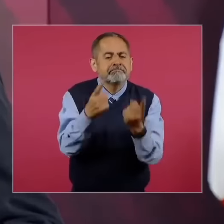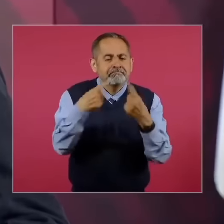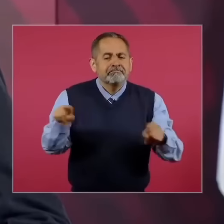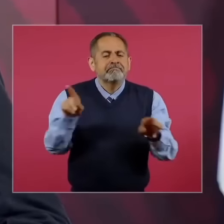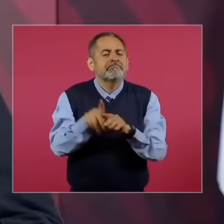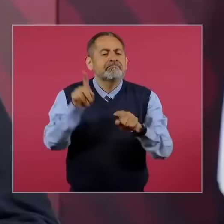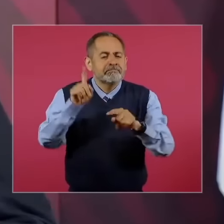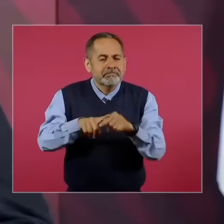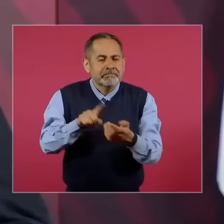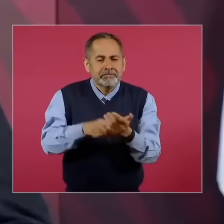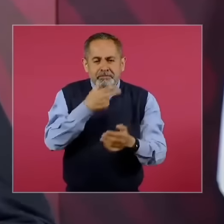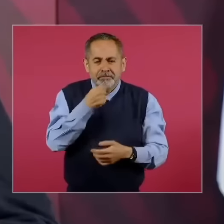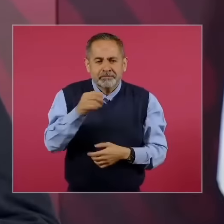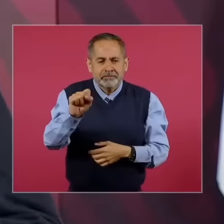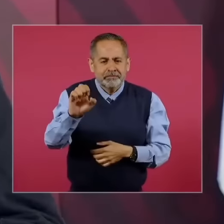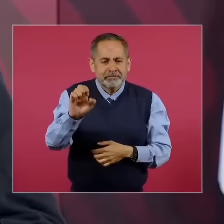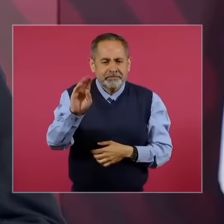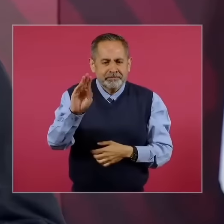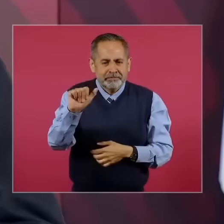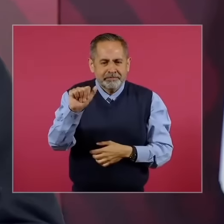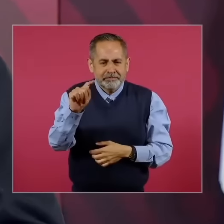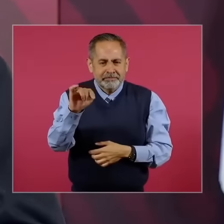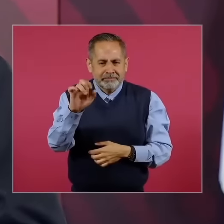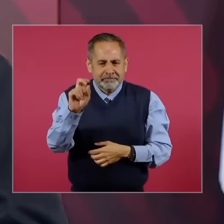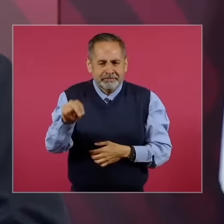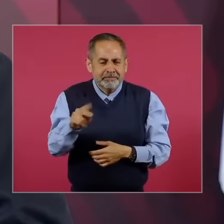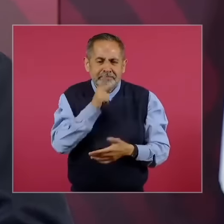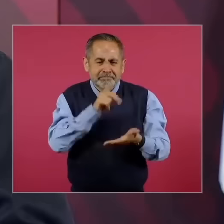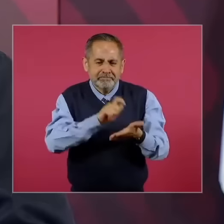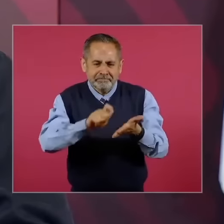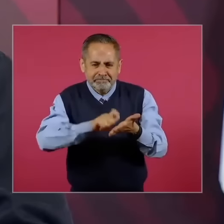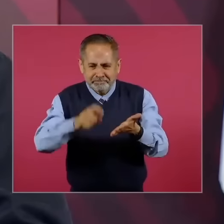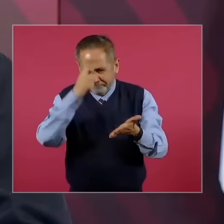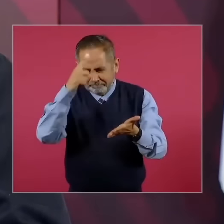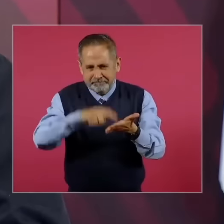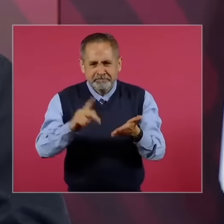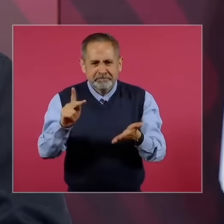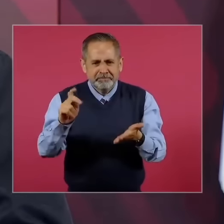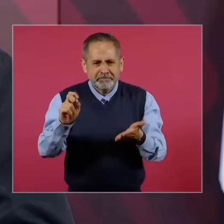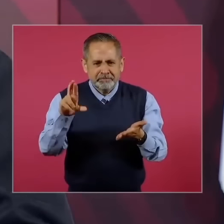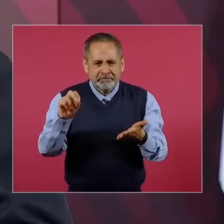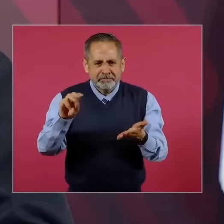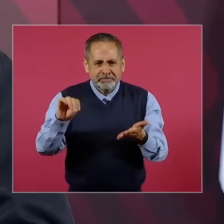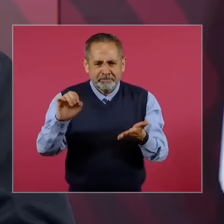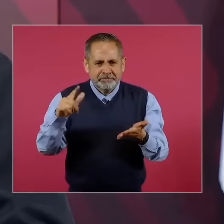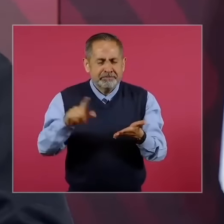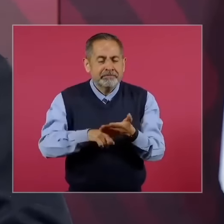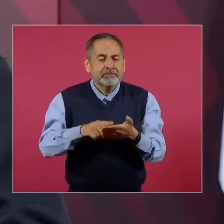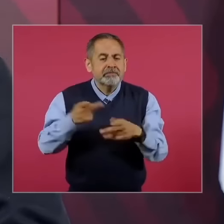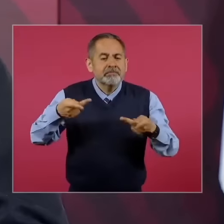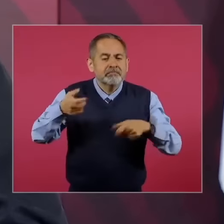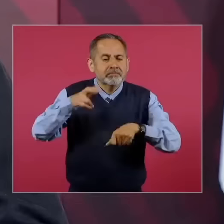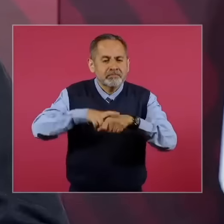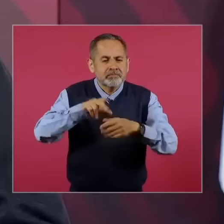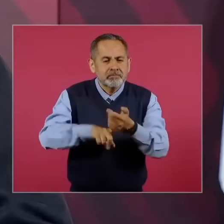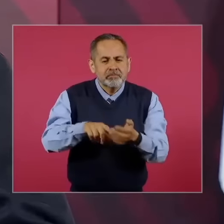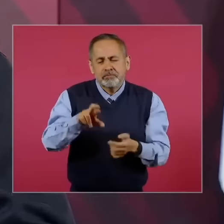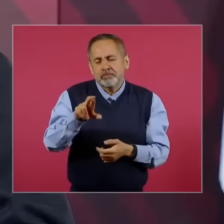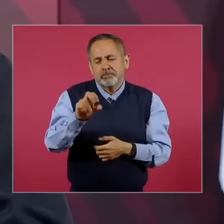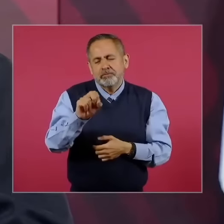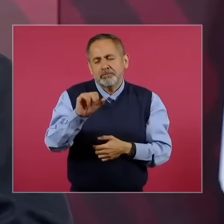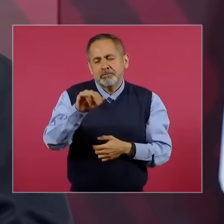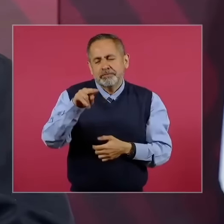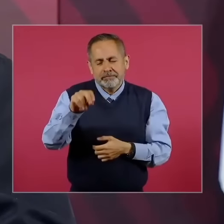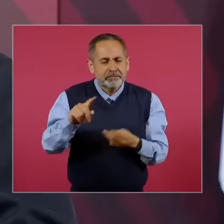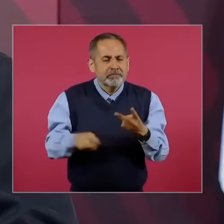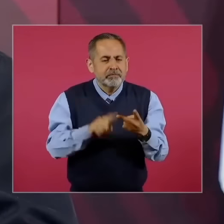es de Sebastián Iradier, la letra es de Pedro Miguel, El productor musical es Rocino Serrano,